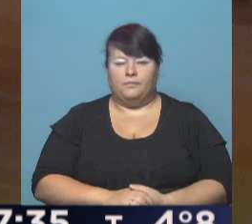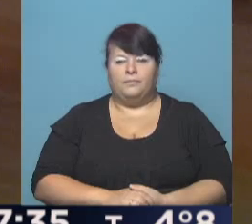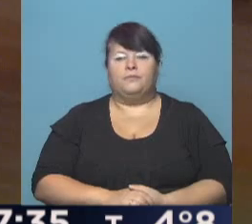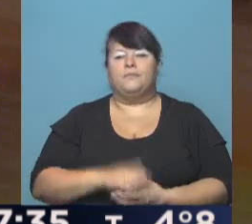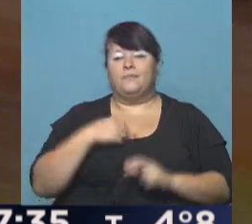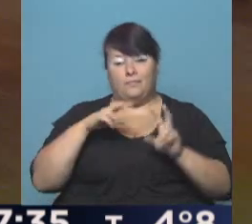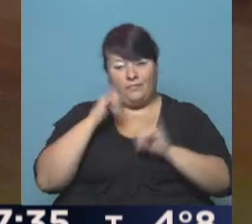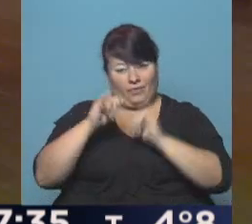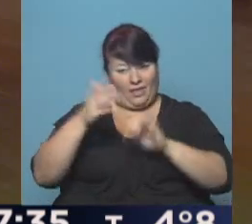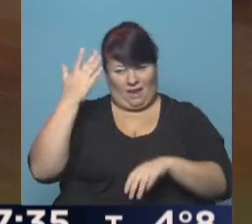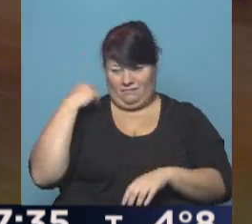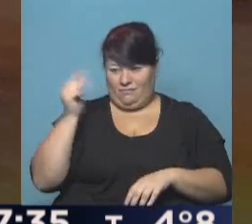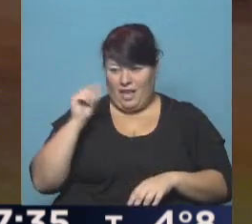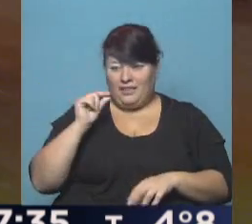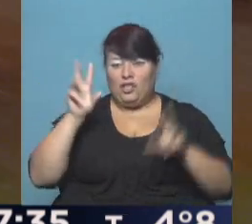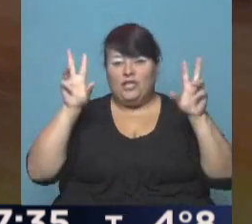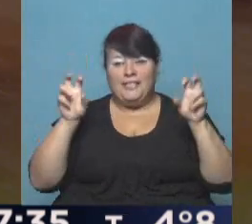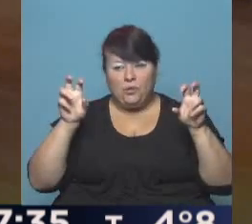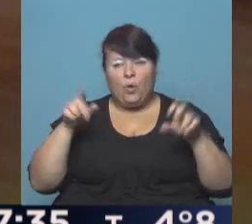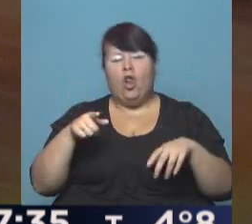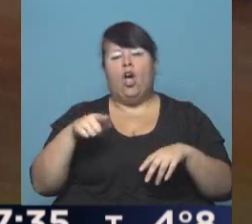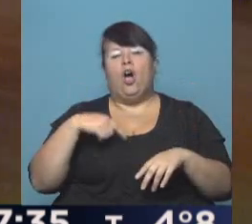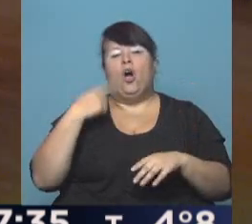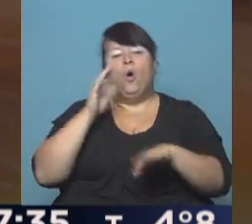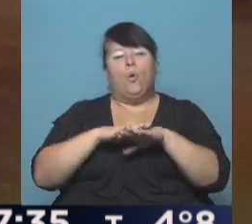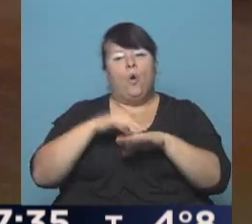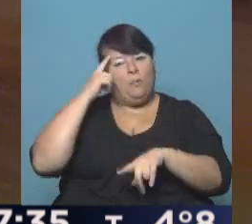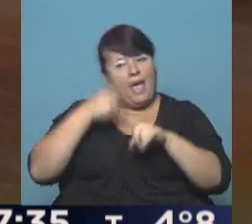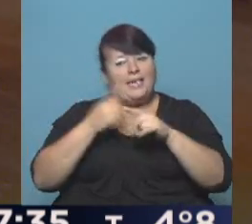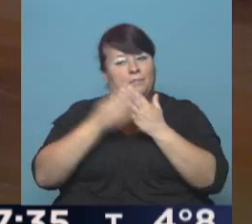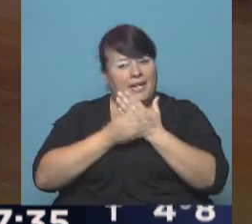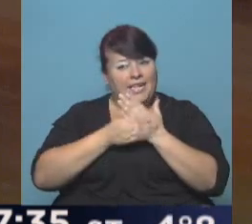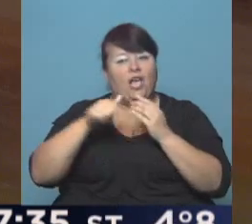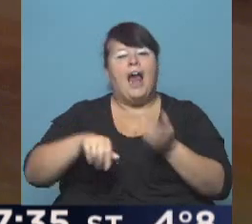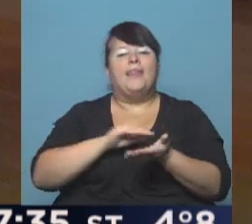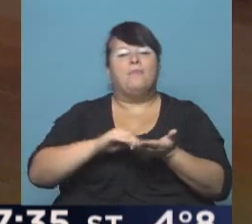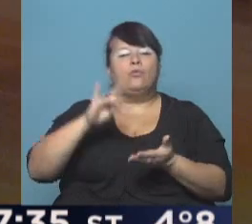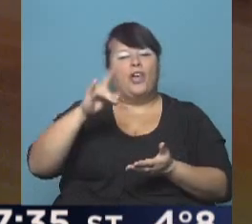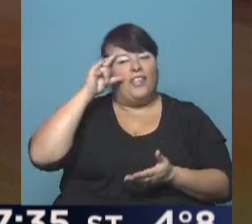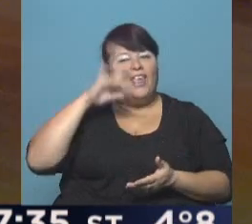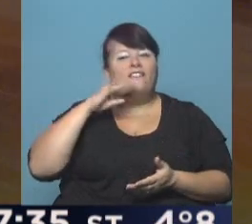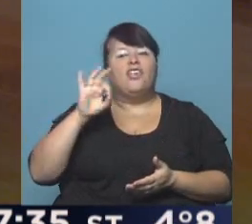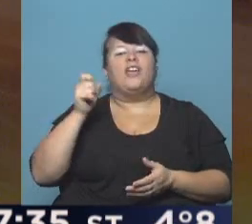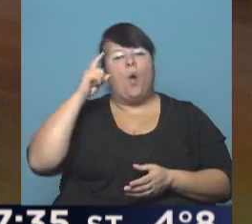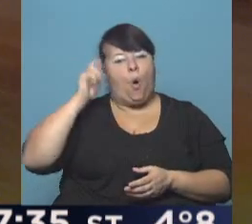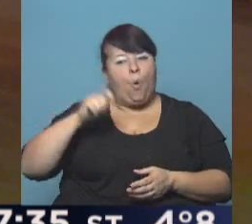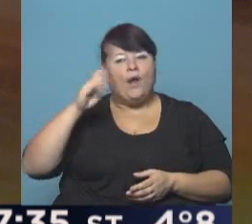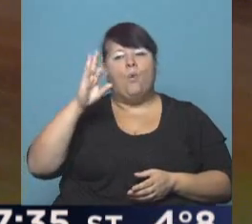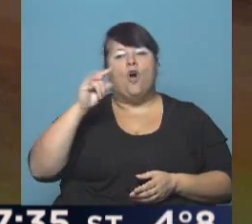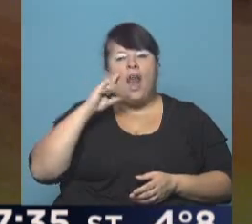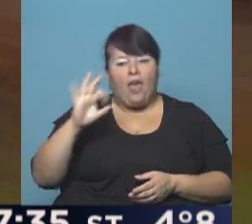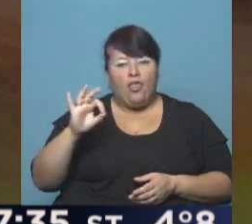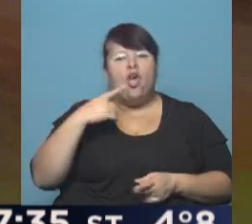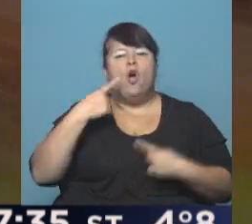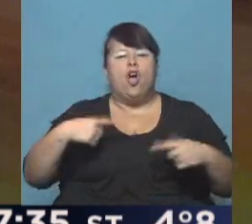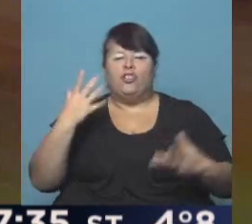esto lo habíamos adelantado hace minutos en los títulos el procesamiento al ex ministro y actual diputado julio de vido de parte del juez claudio bonadío por